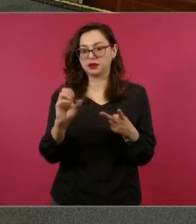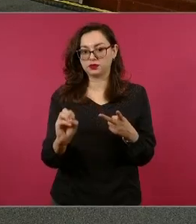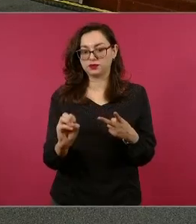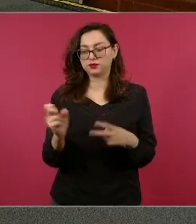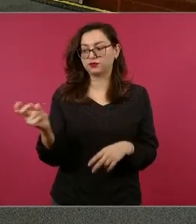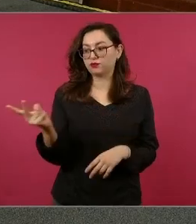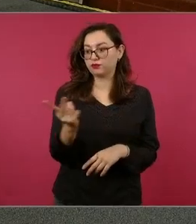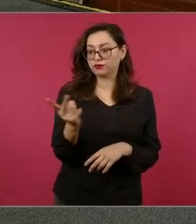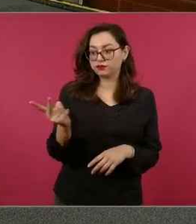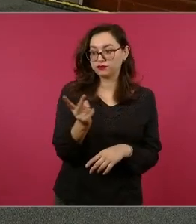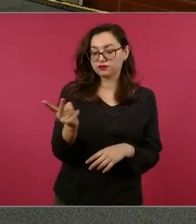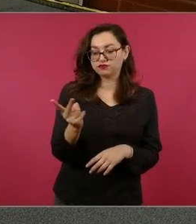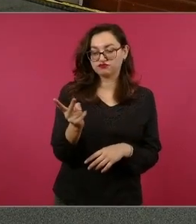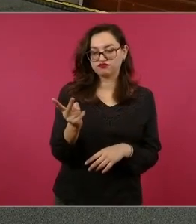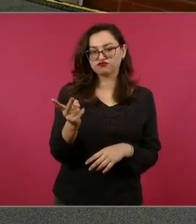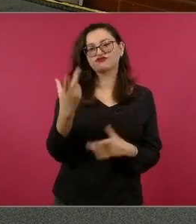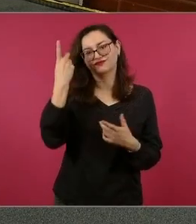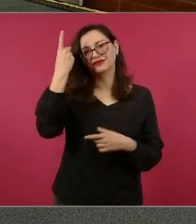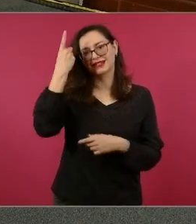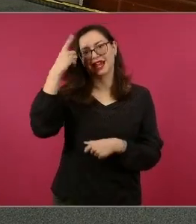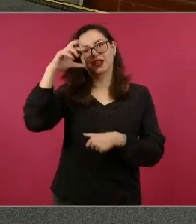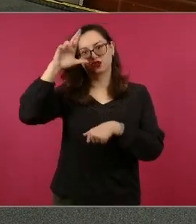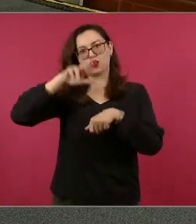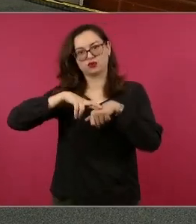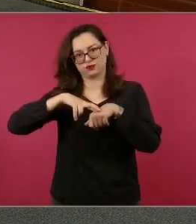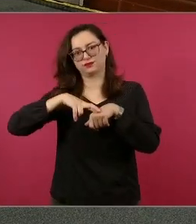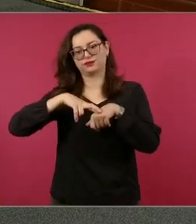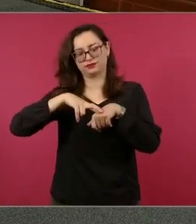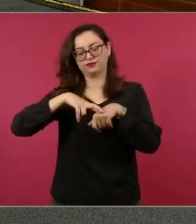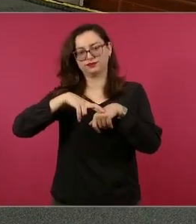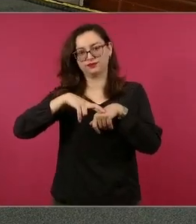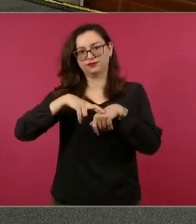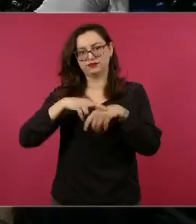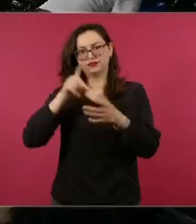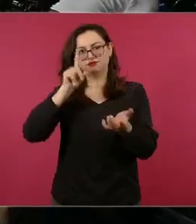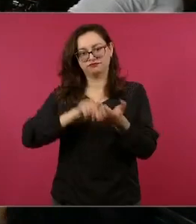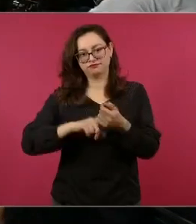dos aeropuertos. La verdad,